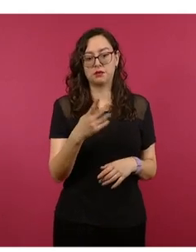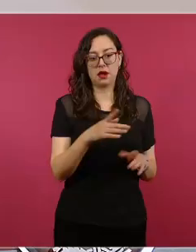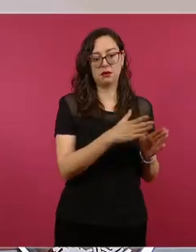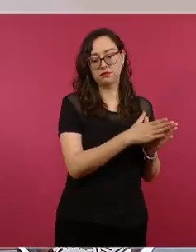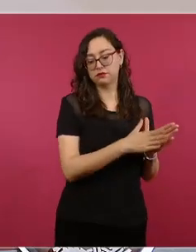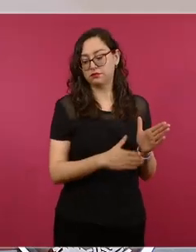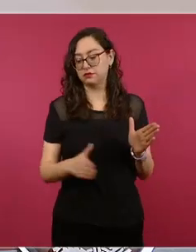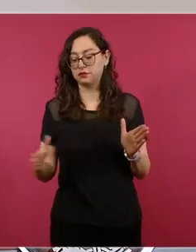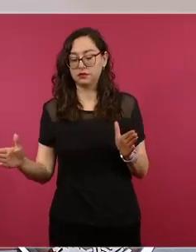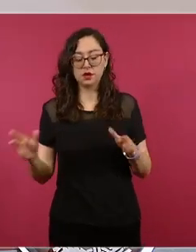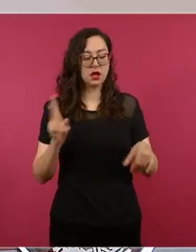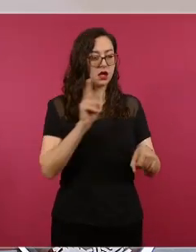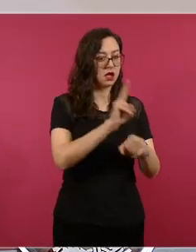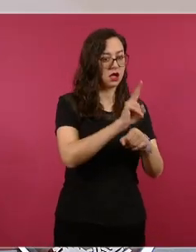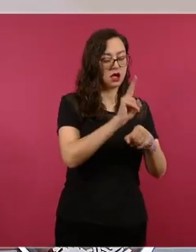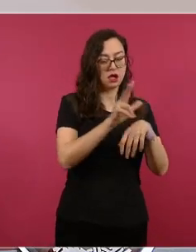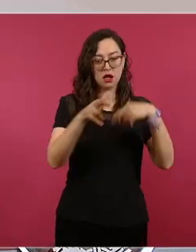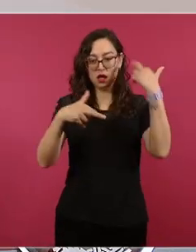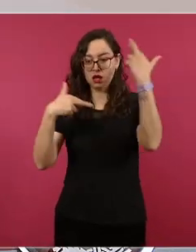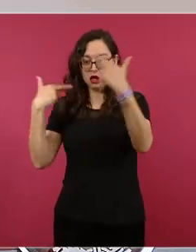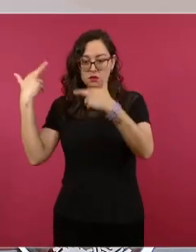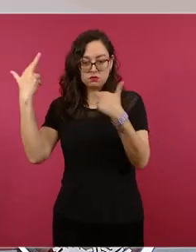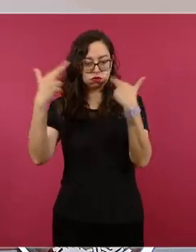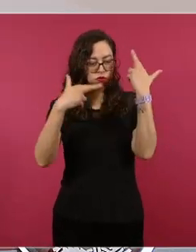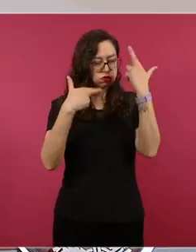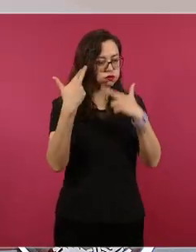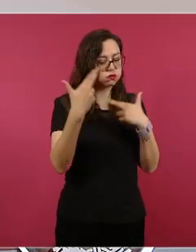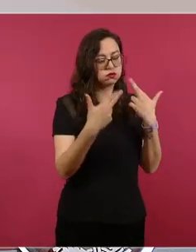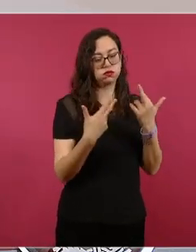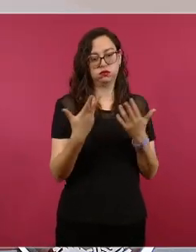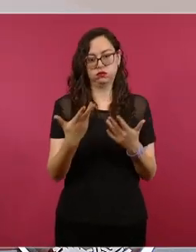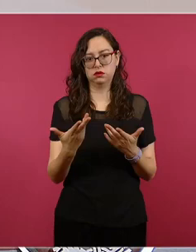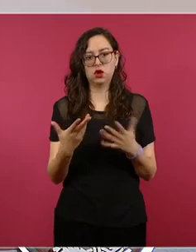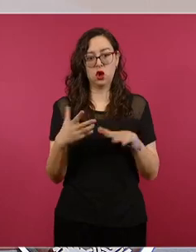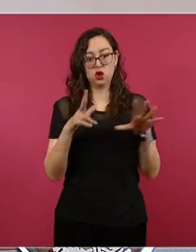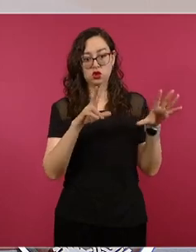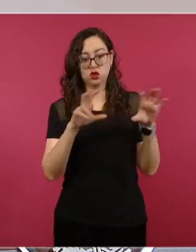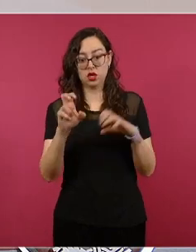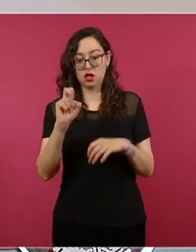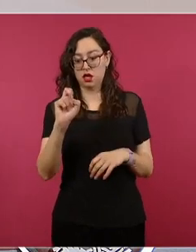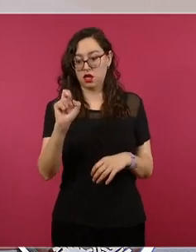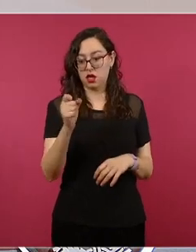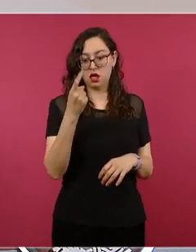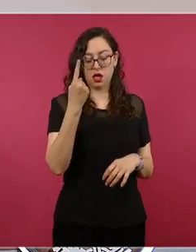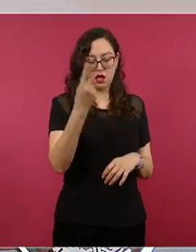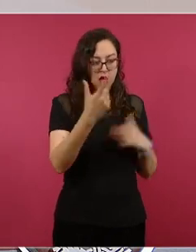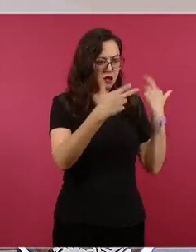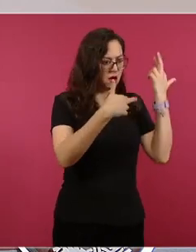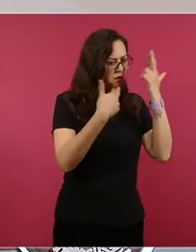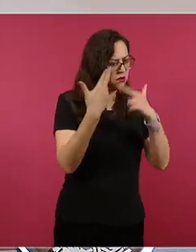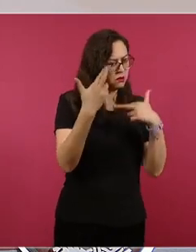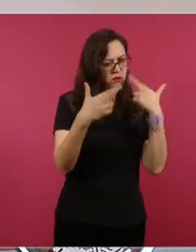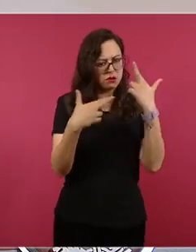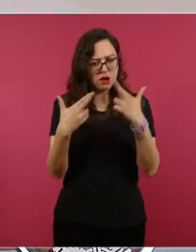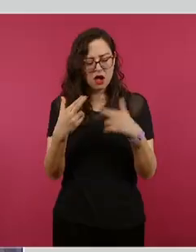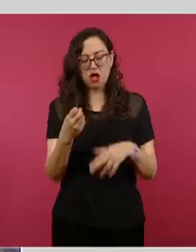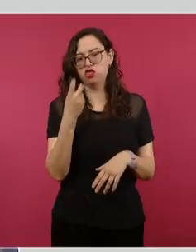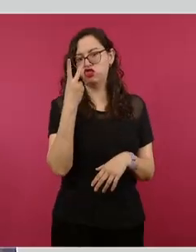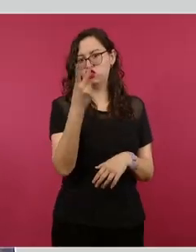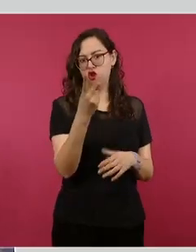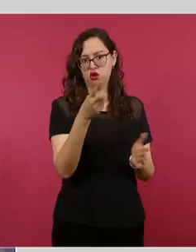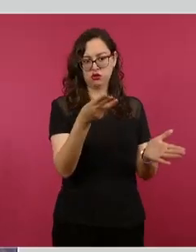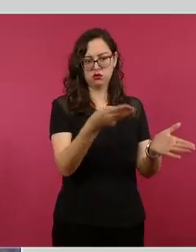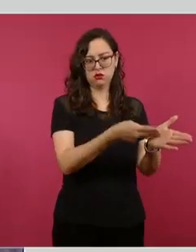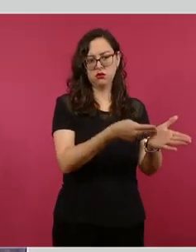abril, tuvimos de esas 831 verificaciones que se realizaron, solamente dos con infracción, se inmovilizó